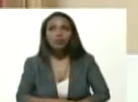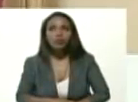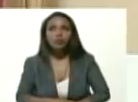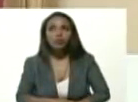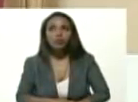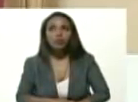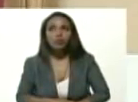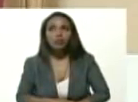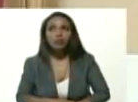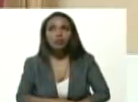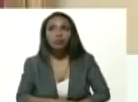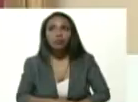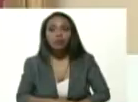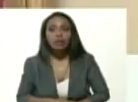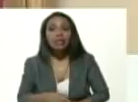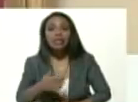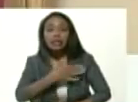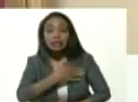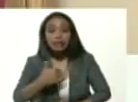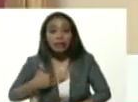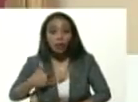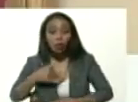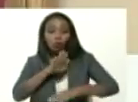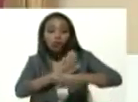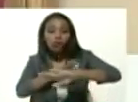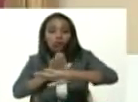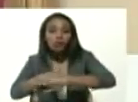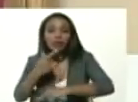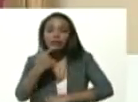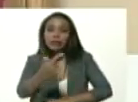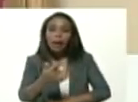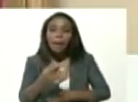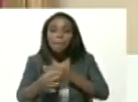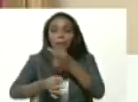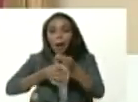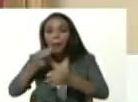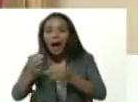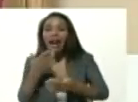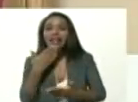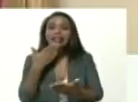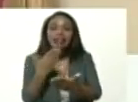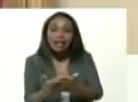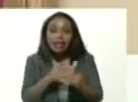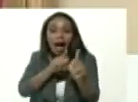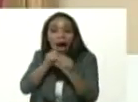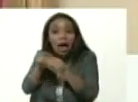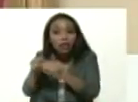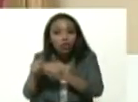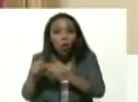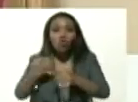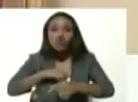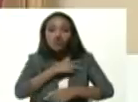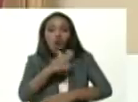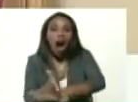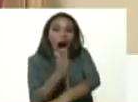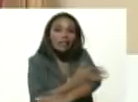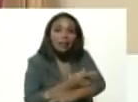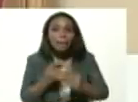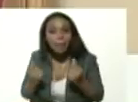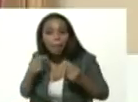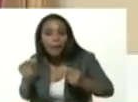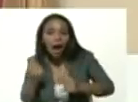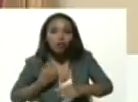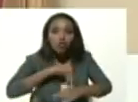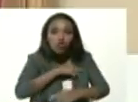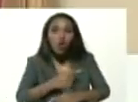en el mundo entero. Y quiero decir que gracias a las medidas drásticas, audaces, valientes que tomamos